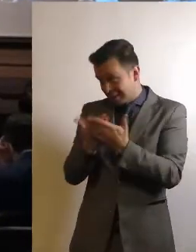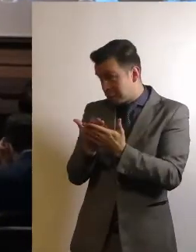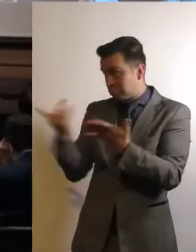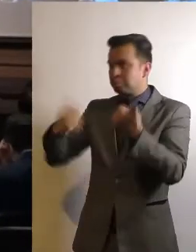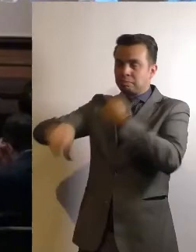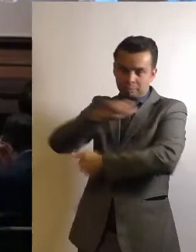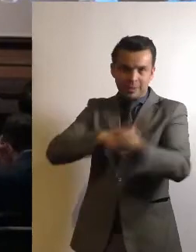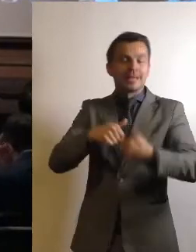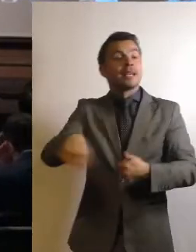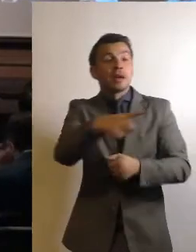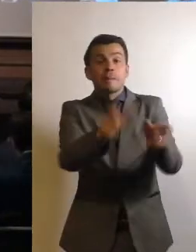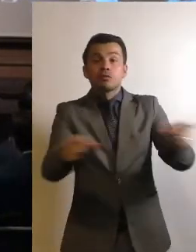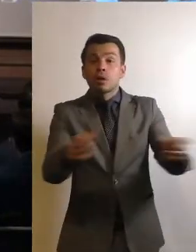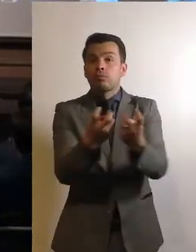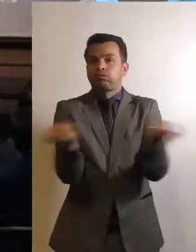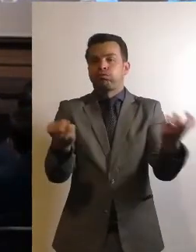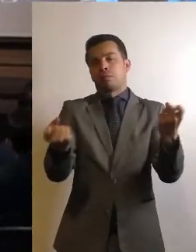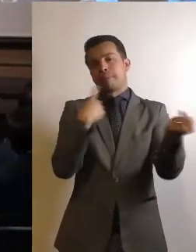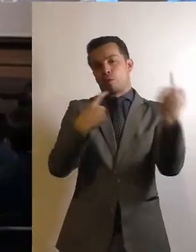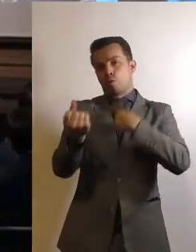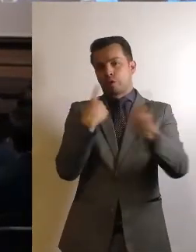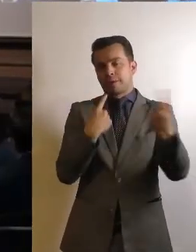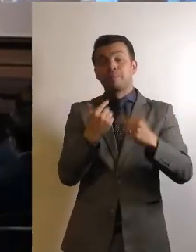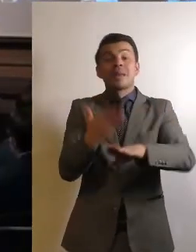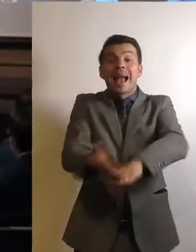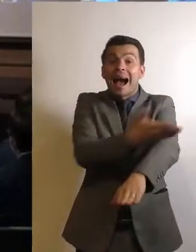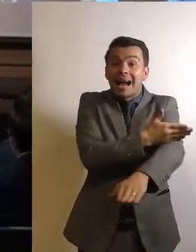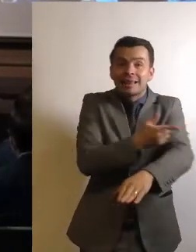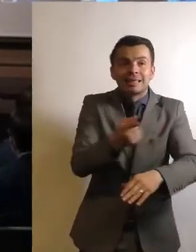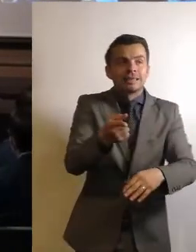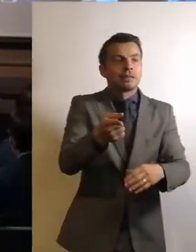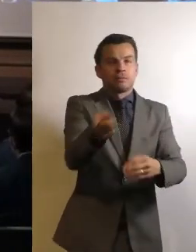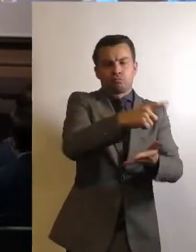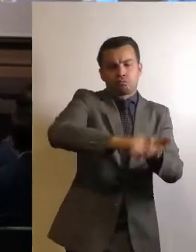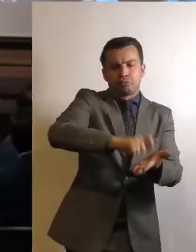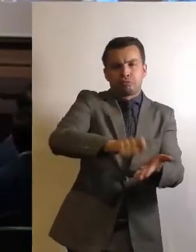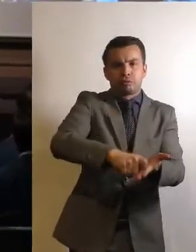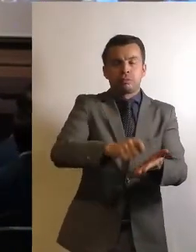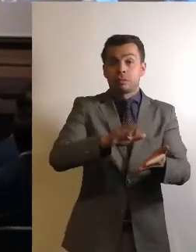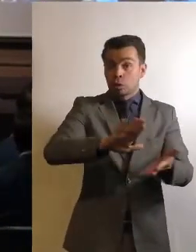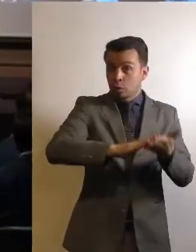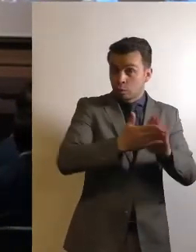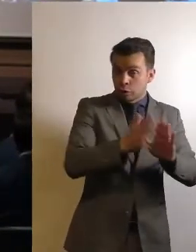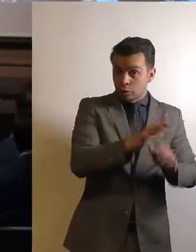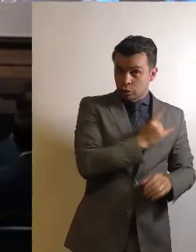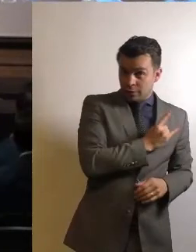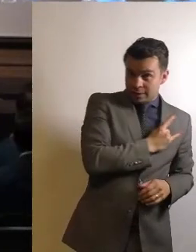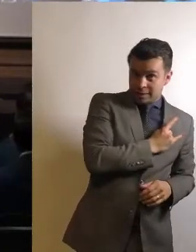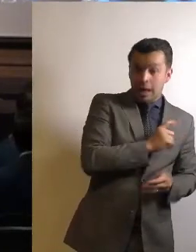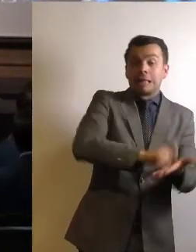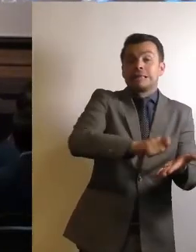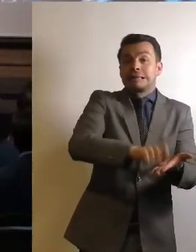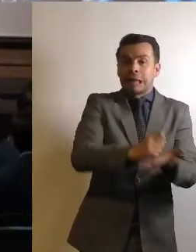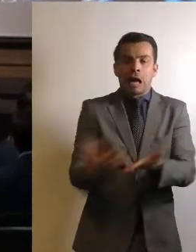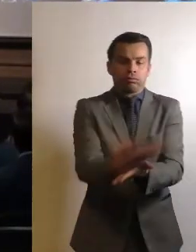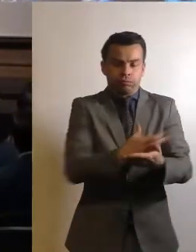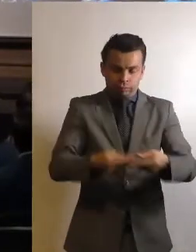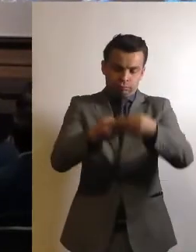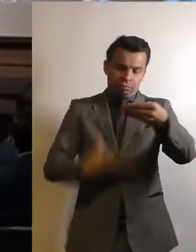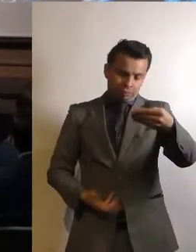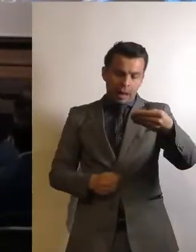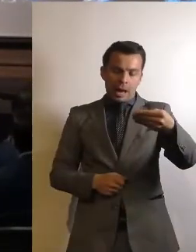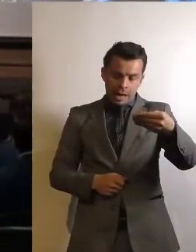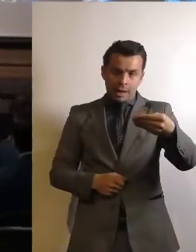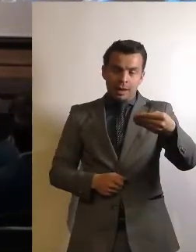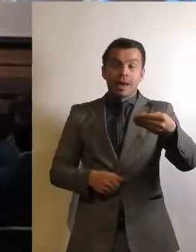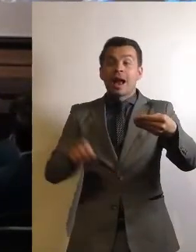espacio hemos recopilado algunas preguntas dentro de nuestra comunidad universitaria las cuales se les dará respuesta por parte de algunos